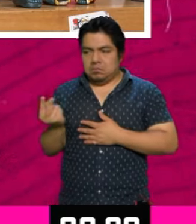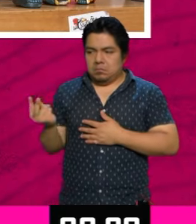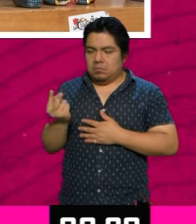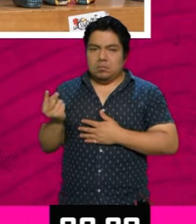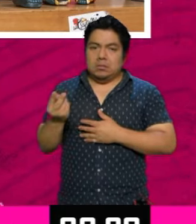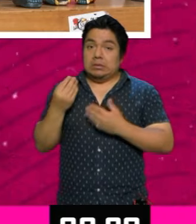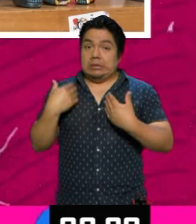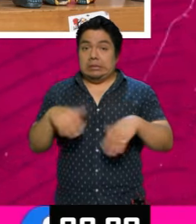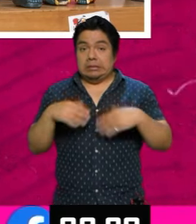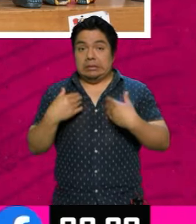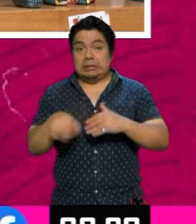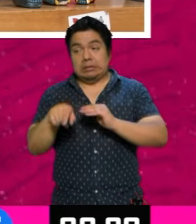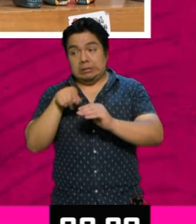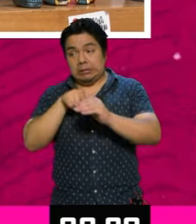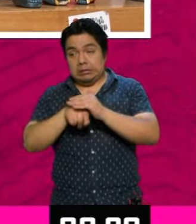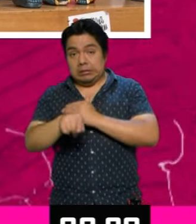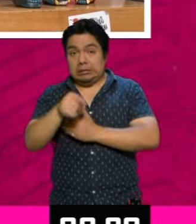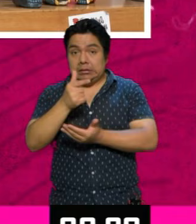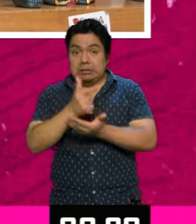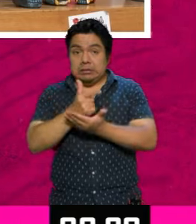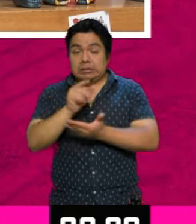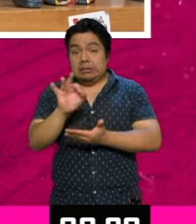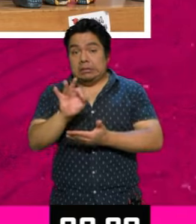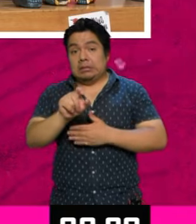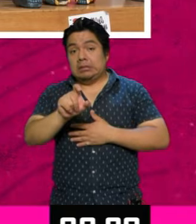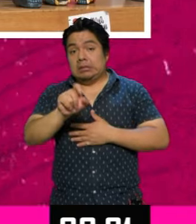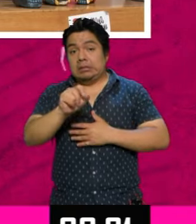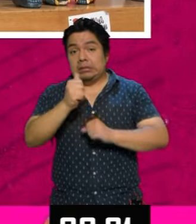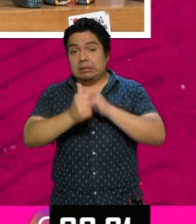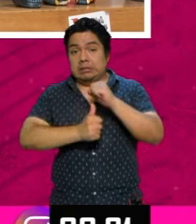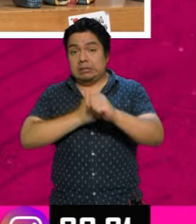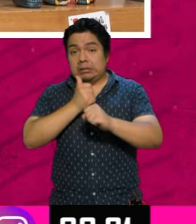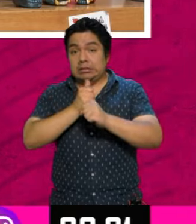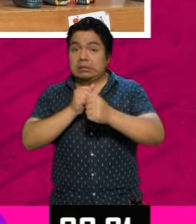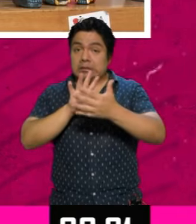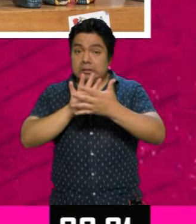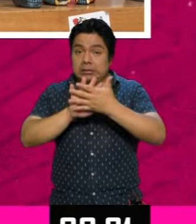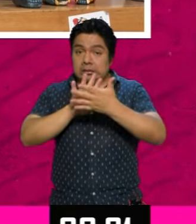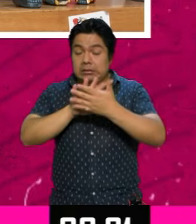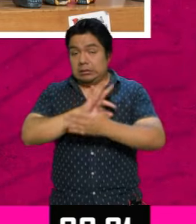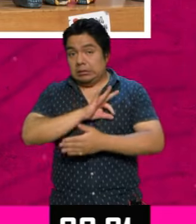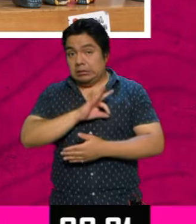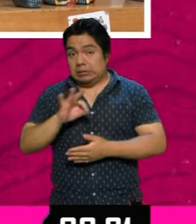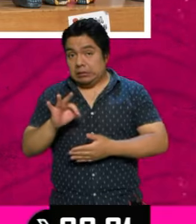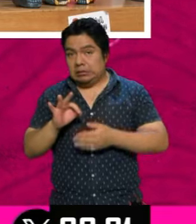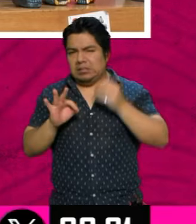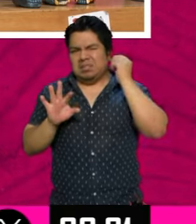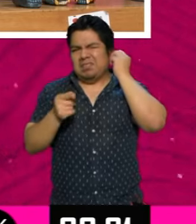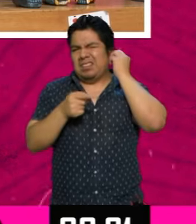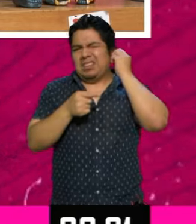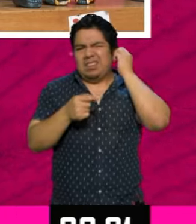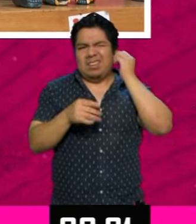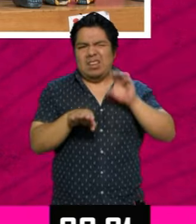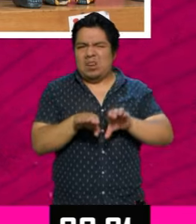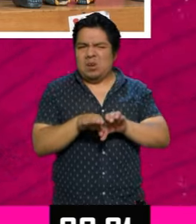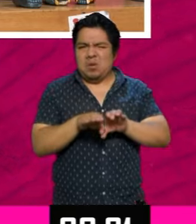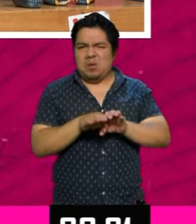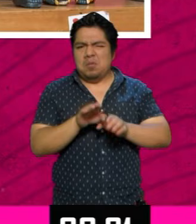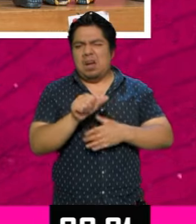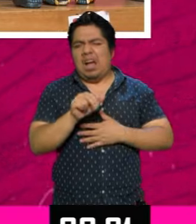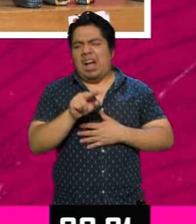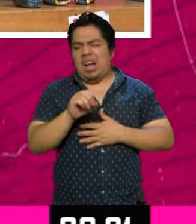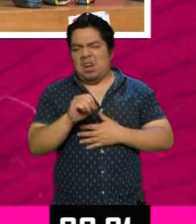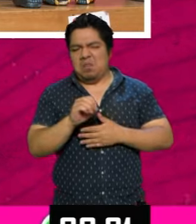cargos muy graves. Le pueden tener hasta 20 años de prisión. Por eso a mí lo del autogolpe, del